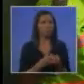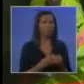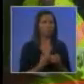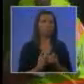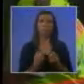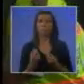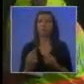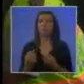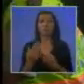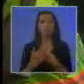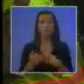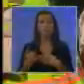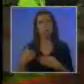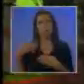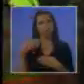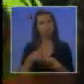necesarias.